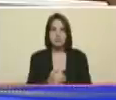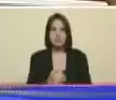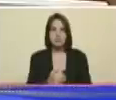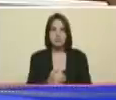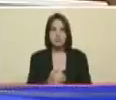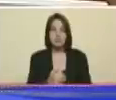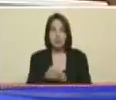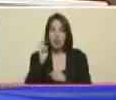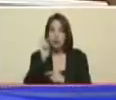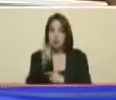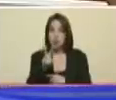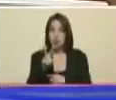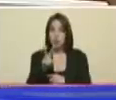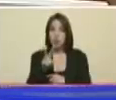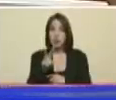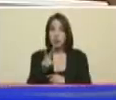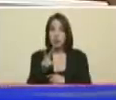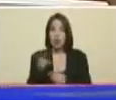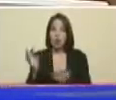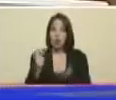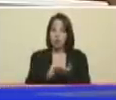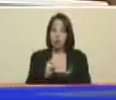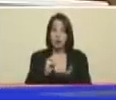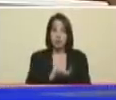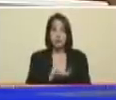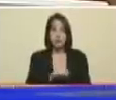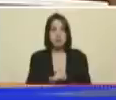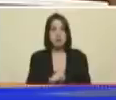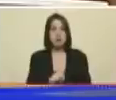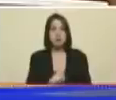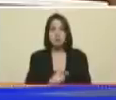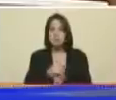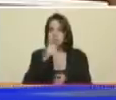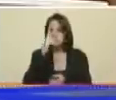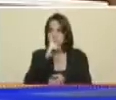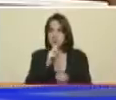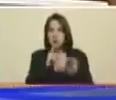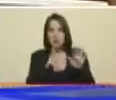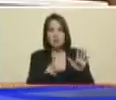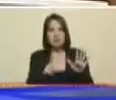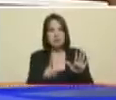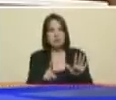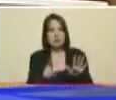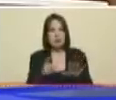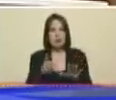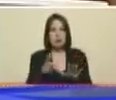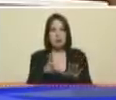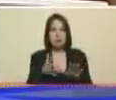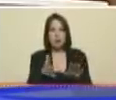Me tocó verlo a mí otra vez. Era el año 86, Piñate, 87,